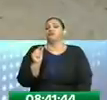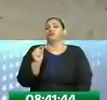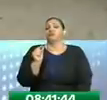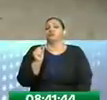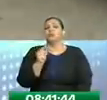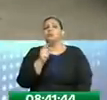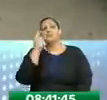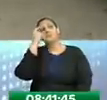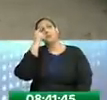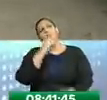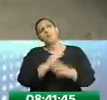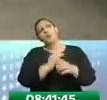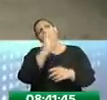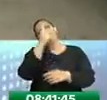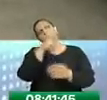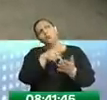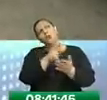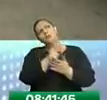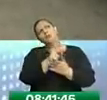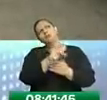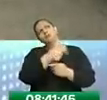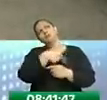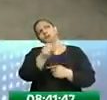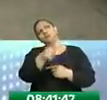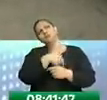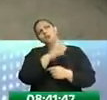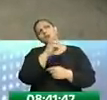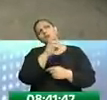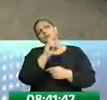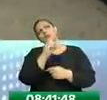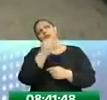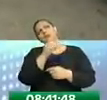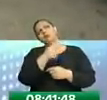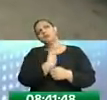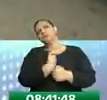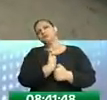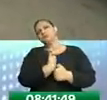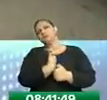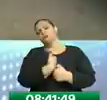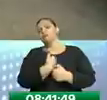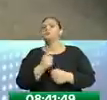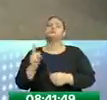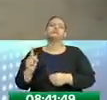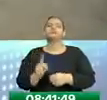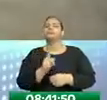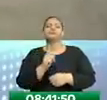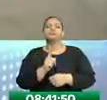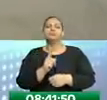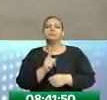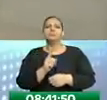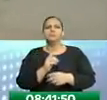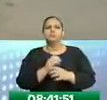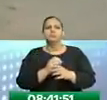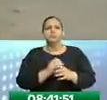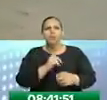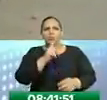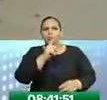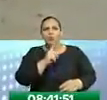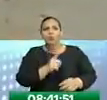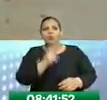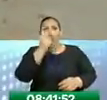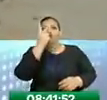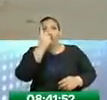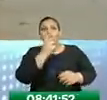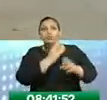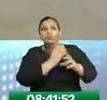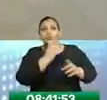casa. Pero lo que se ha cambiado no es la línea, la ruta de los buses, sino el número. Por